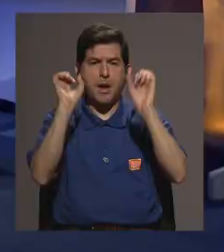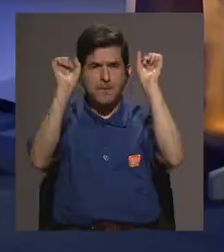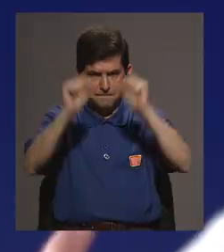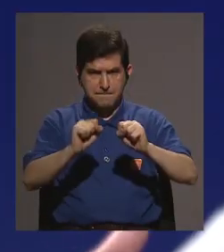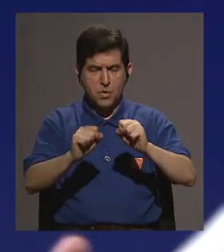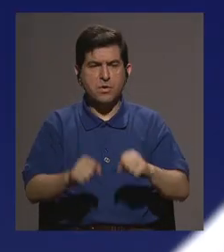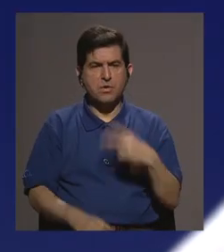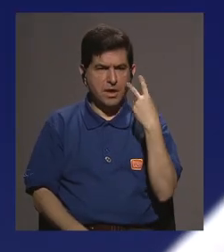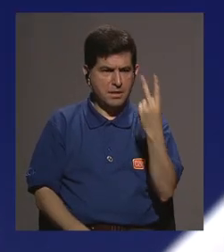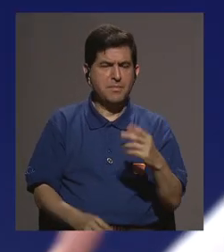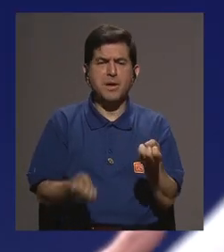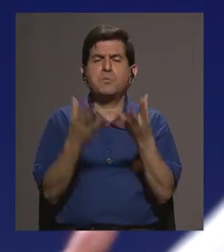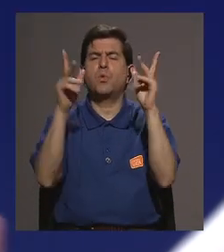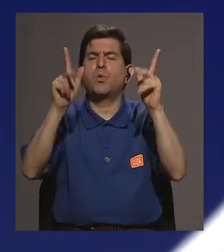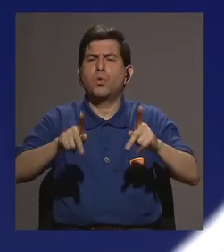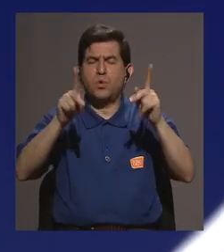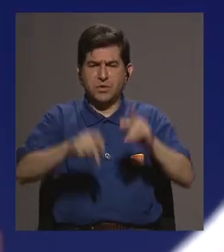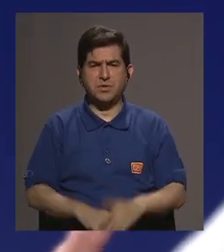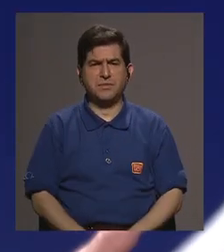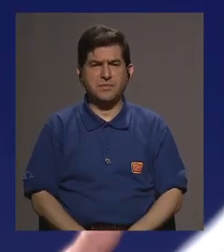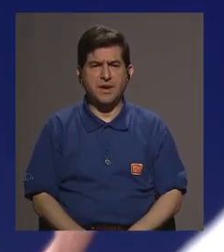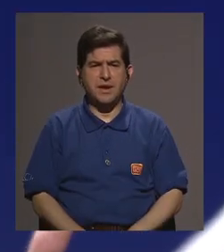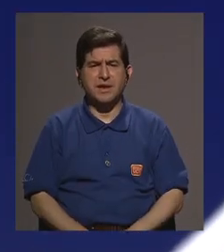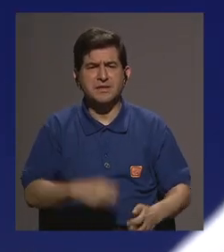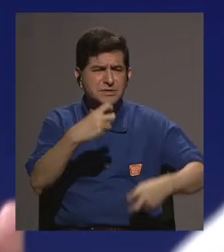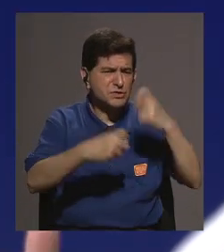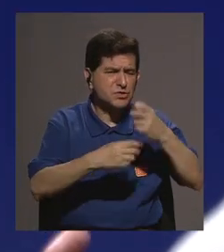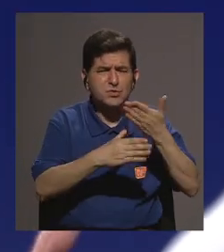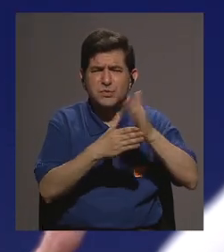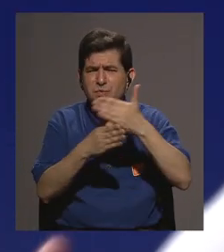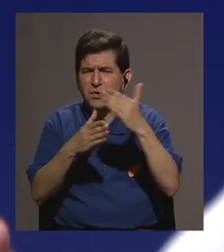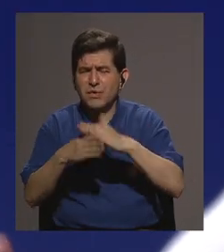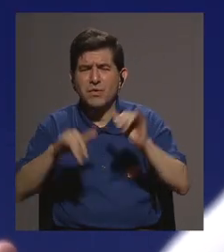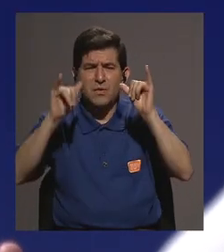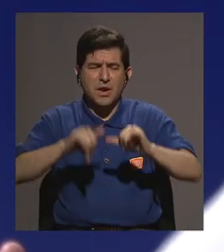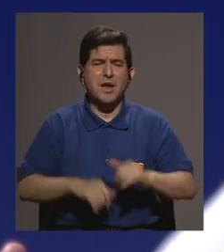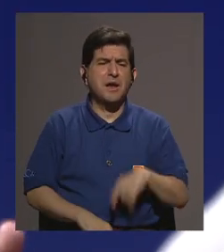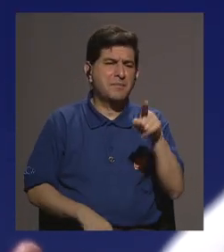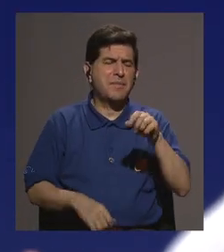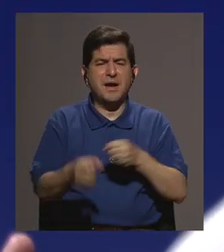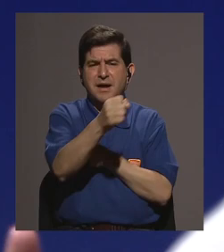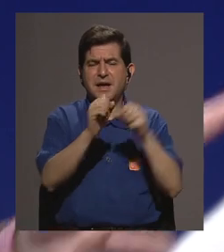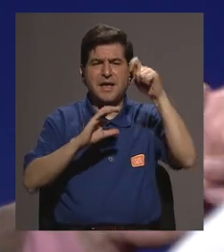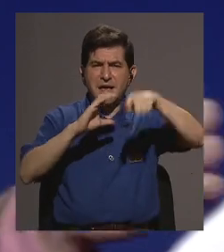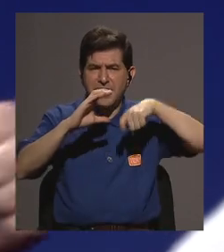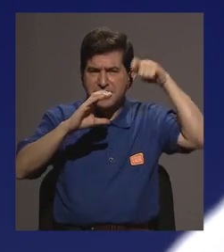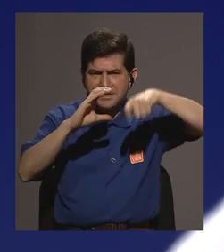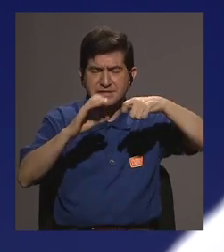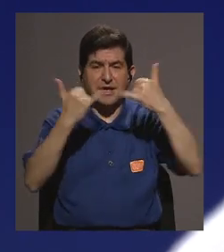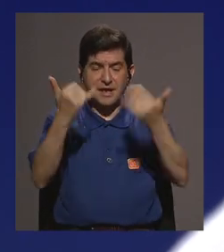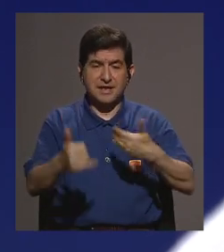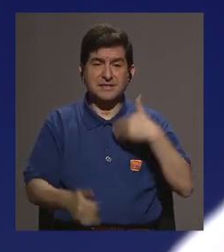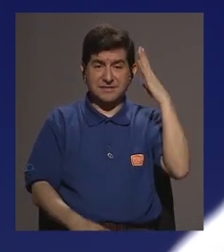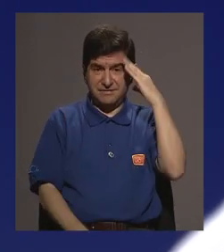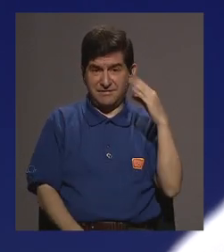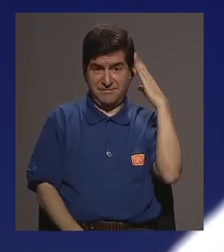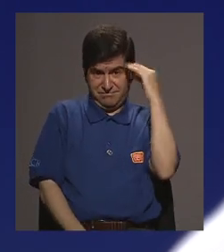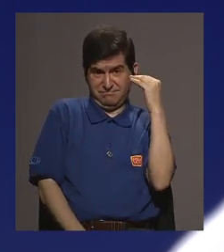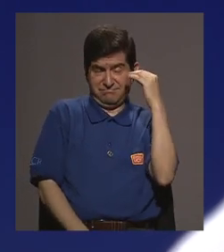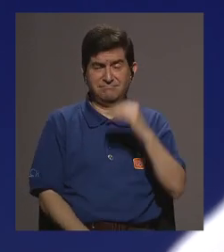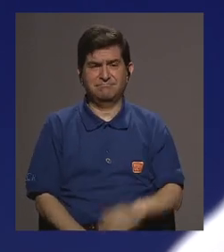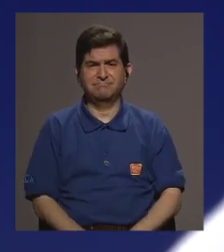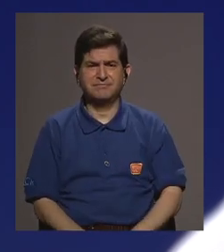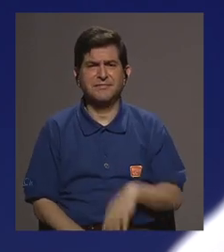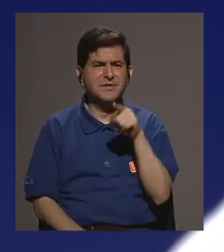está terminada puede ser vista por mucha gente los problemas de distribución de que se mantengan en cartelera ya ya tienes esta